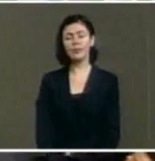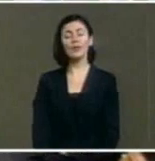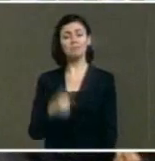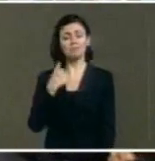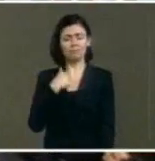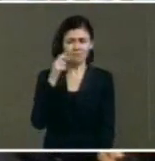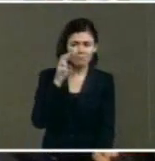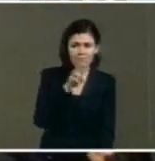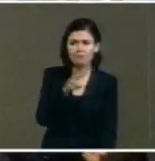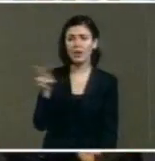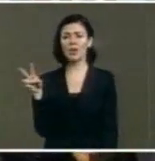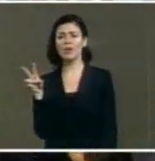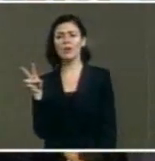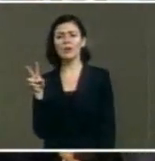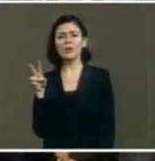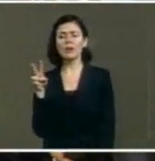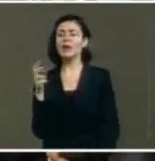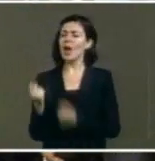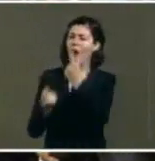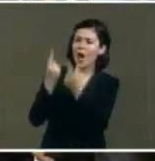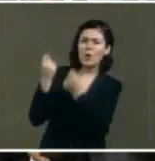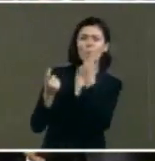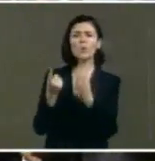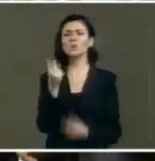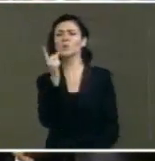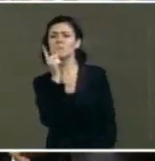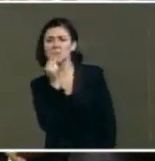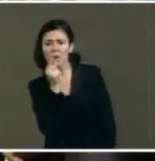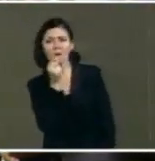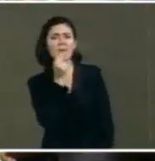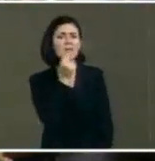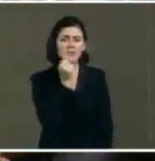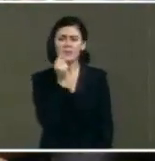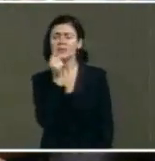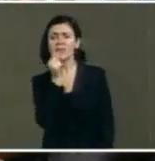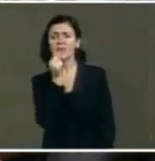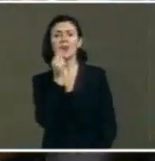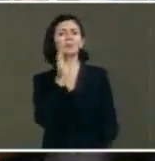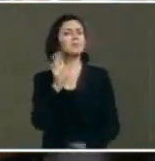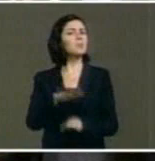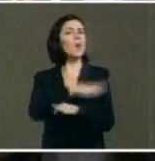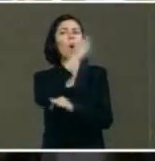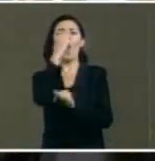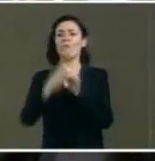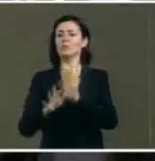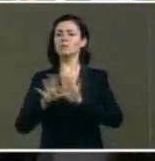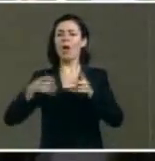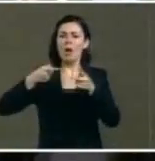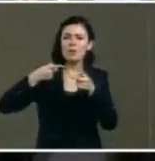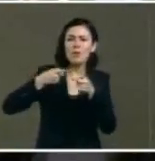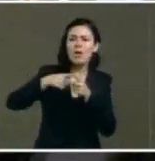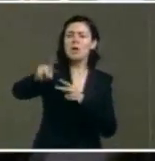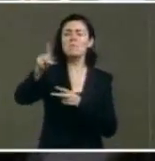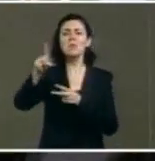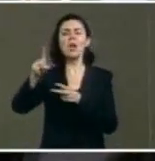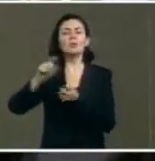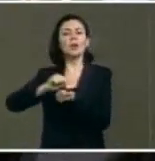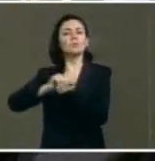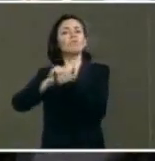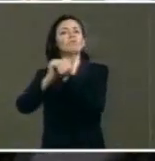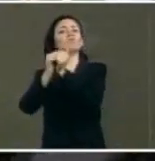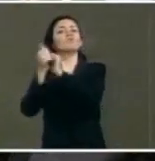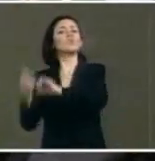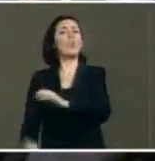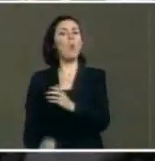Lo veo en algunas policías que finalmente empiezan el largo camino de su reconstrucción